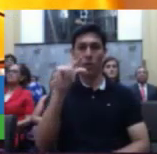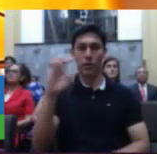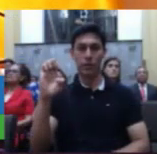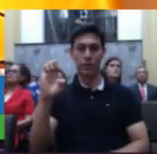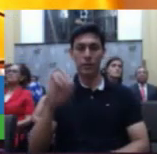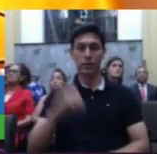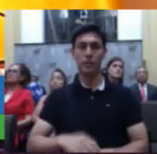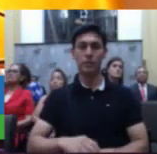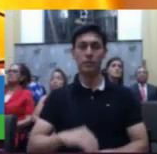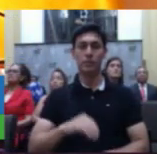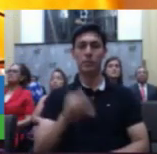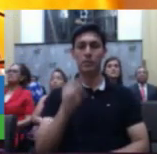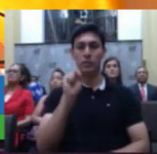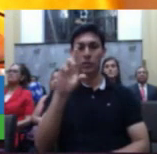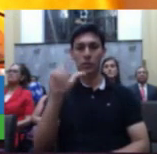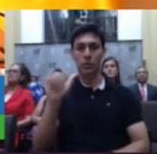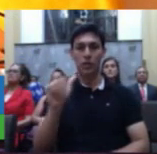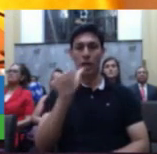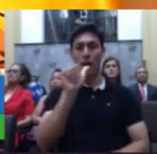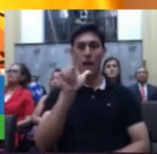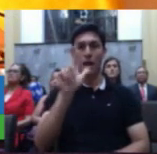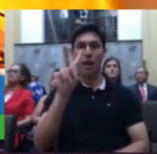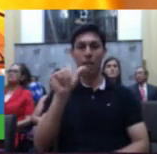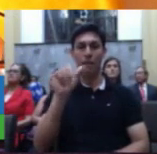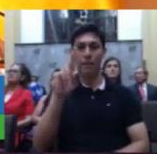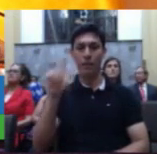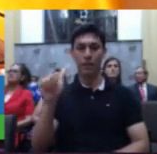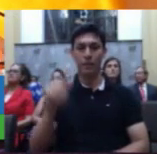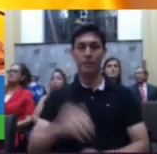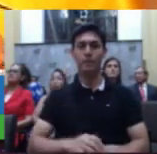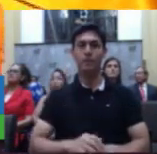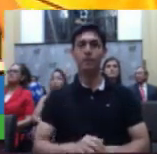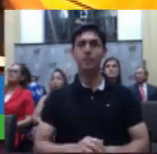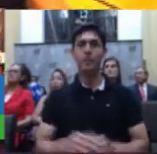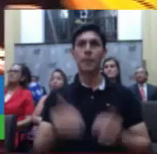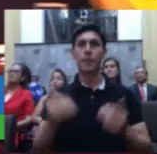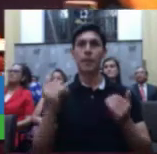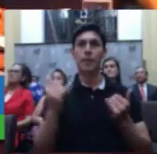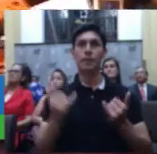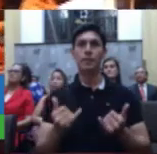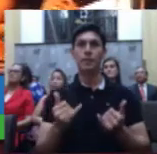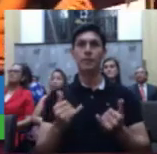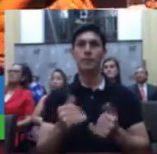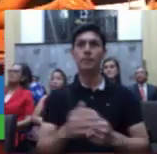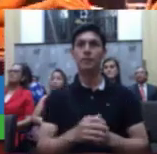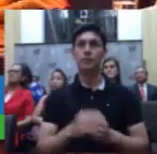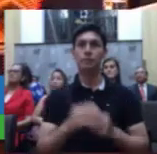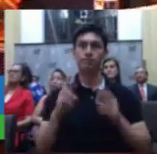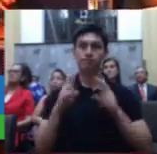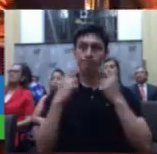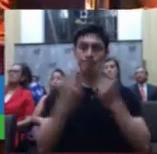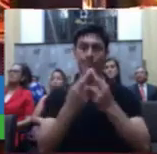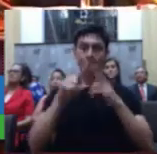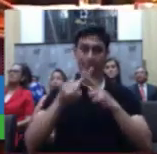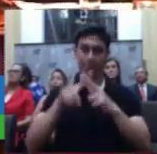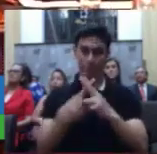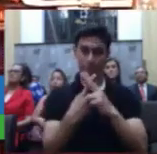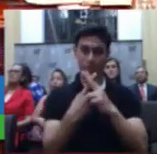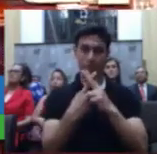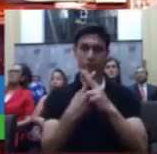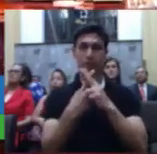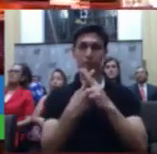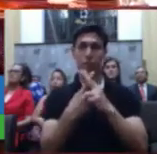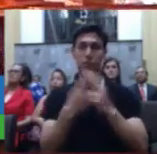Barak Pastor. Presente. Hay quórum, señor alcalde. Con el quórum reglamentario damos por instalada la sesión y vamos